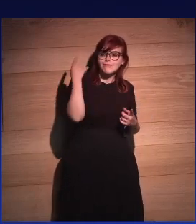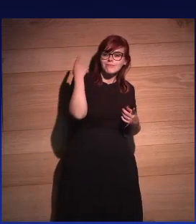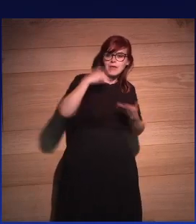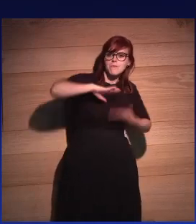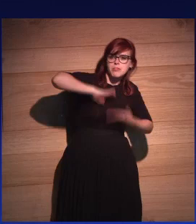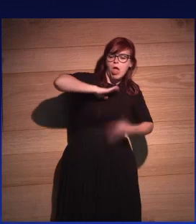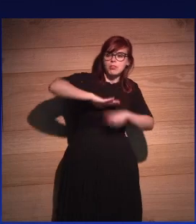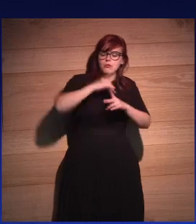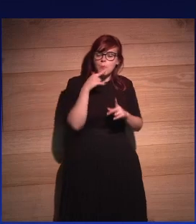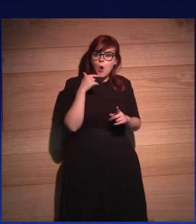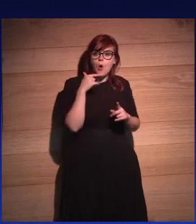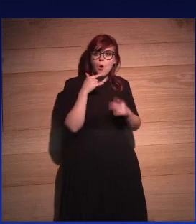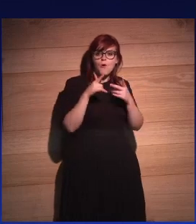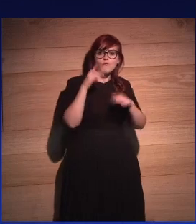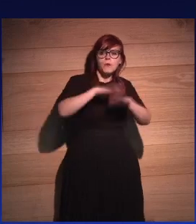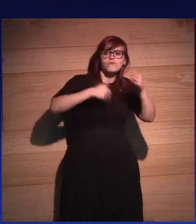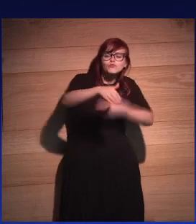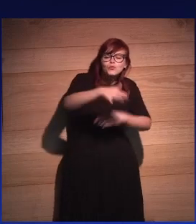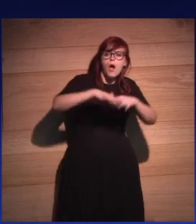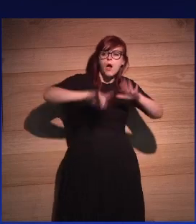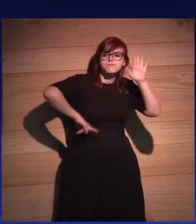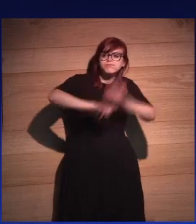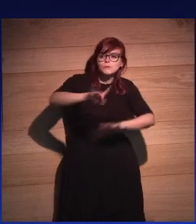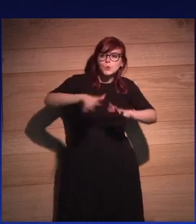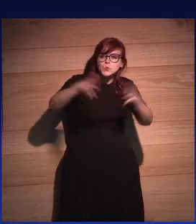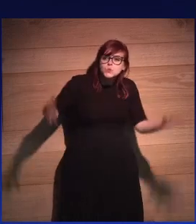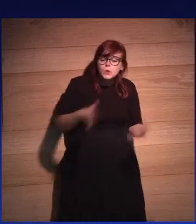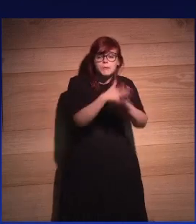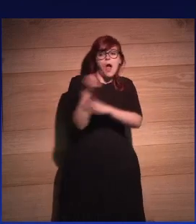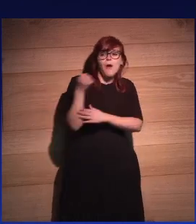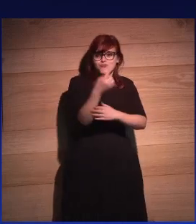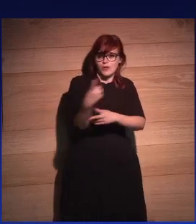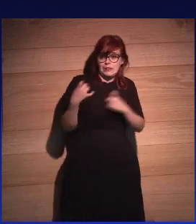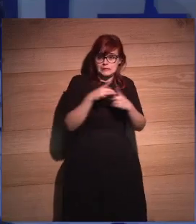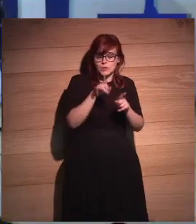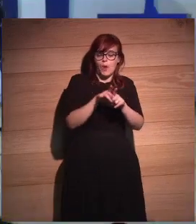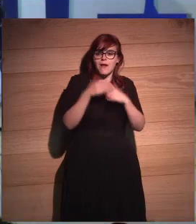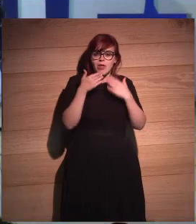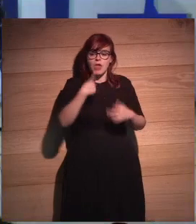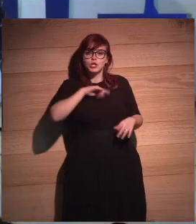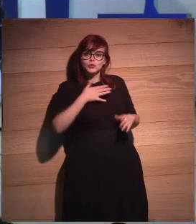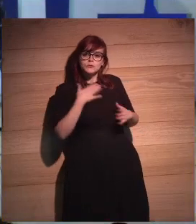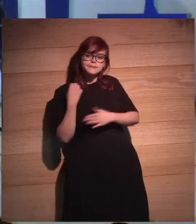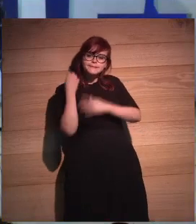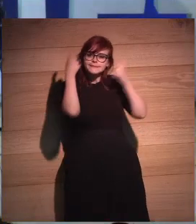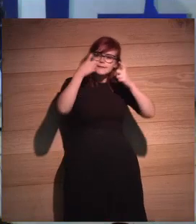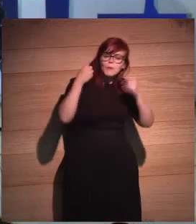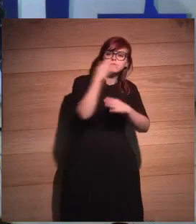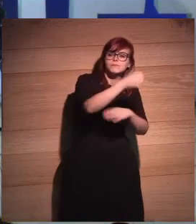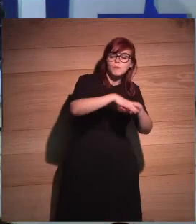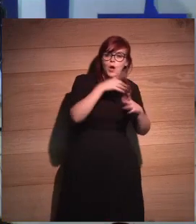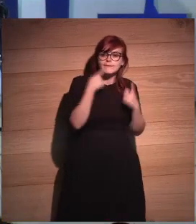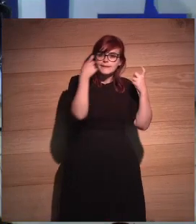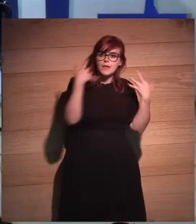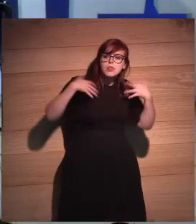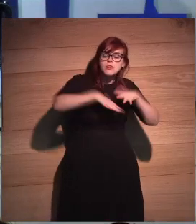mucha llegada a largo plazo, pero necesitan apoyo. Y de gente sobre todo como nosotros, ¿no? Entonces, nosotros intentamos confluir